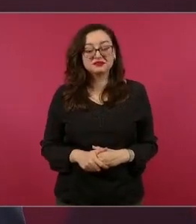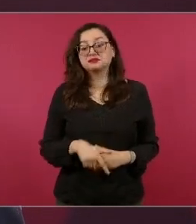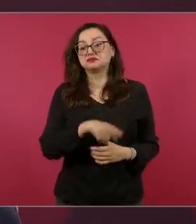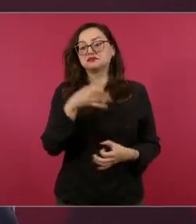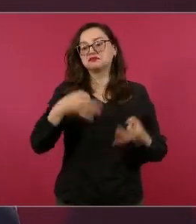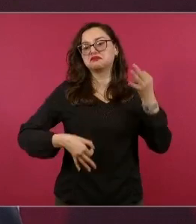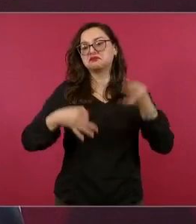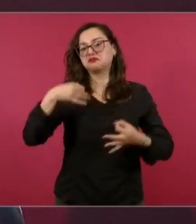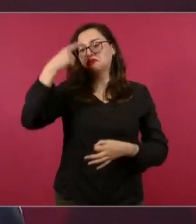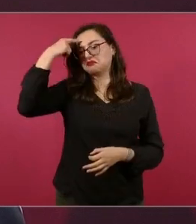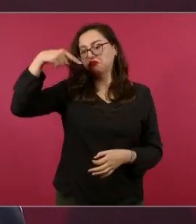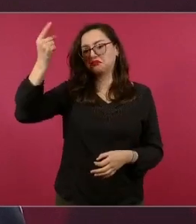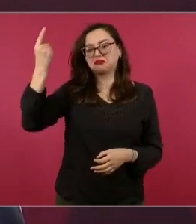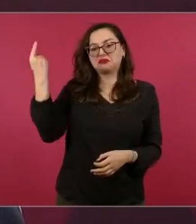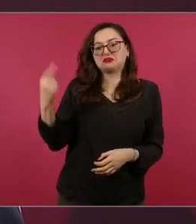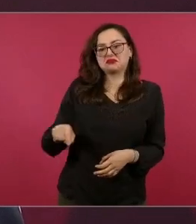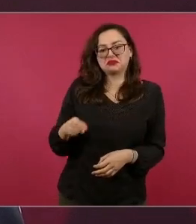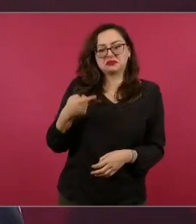¿cómo?